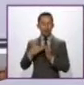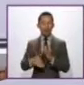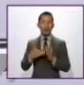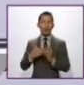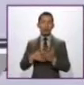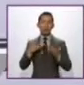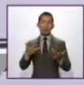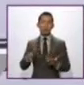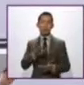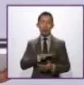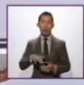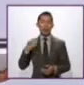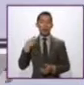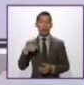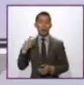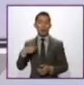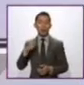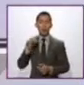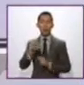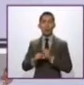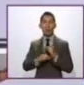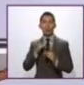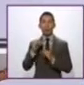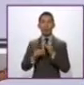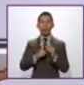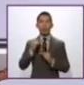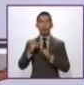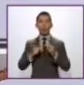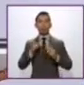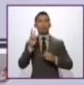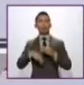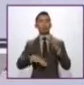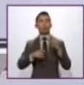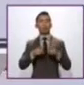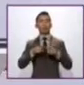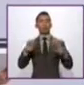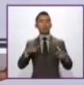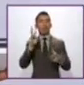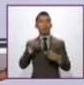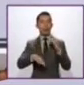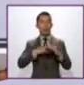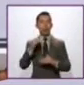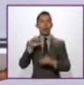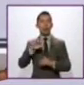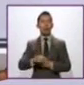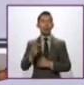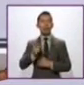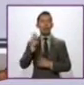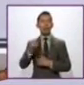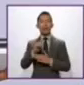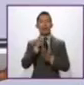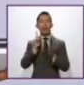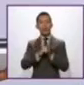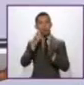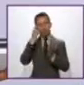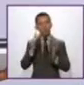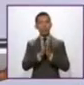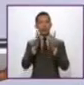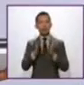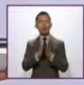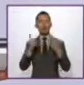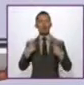ante un Querétaro que está creciendo de esta manera. Hoy necesitamos, por un lado, actualizar la Ley de Participación